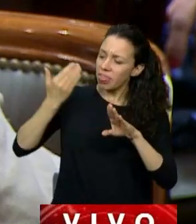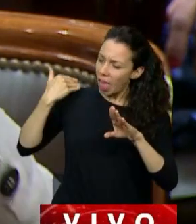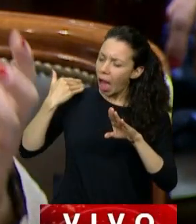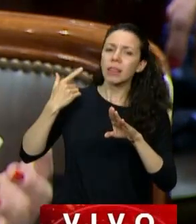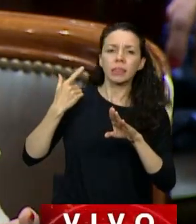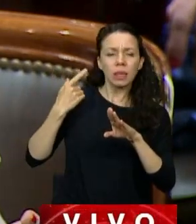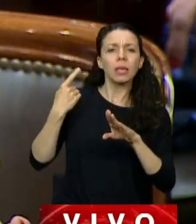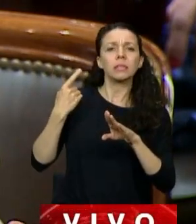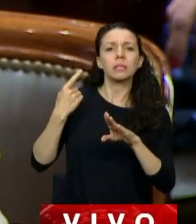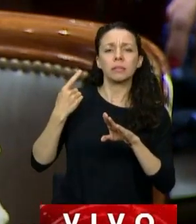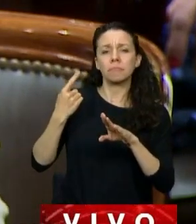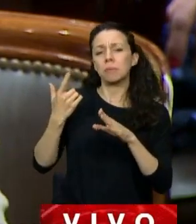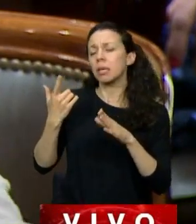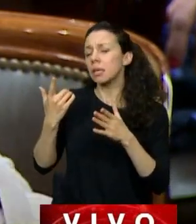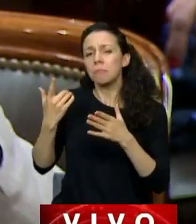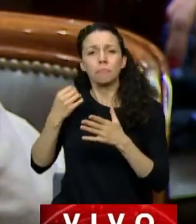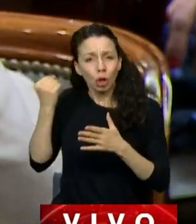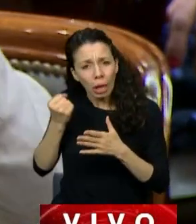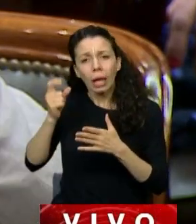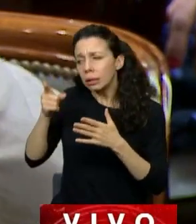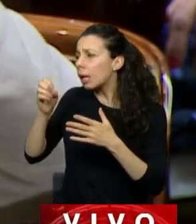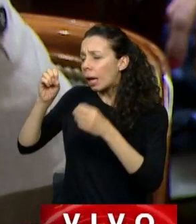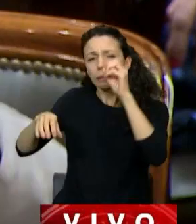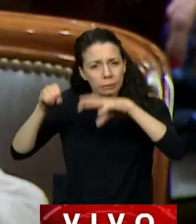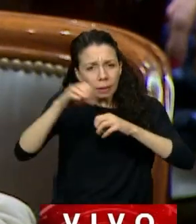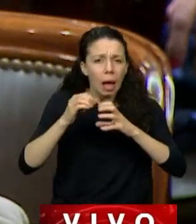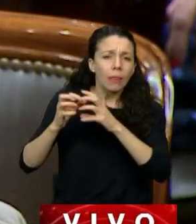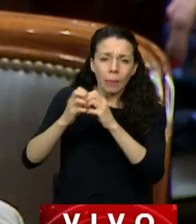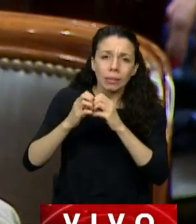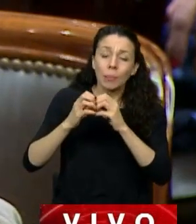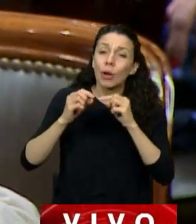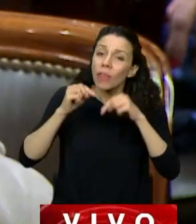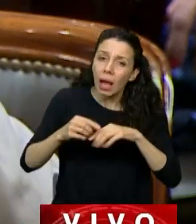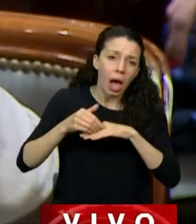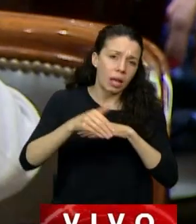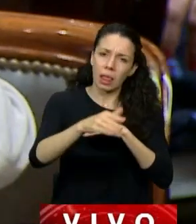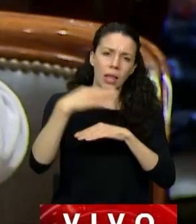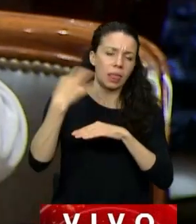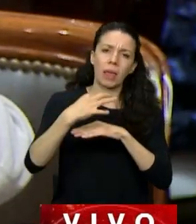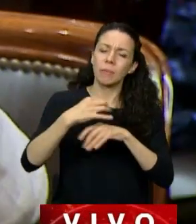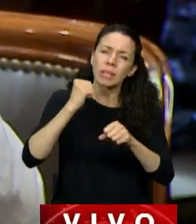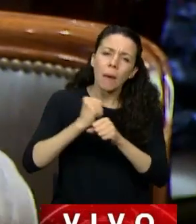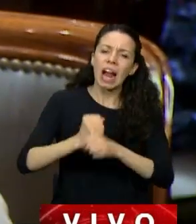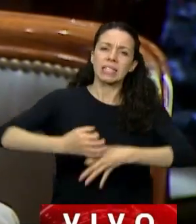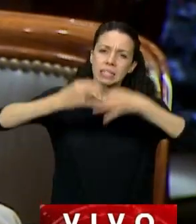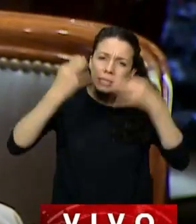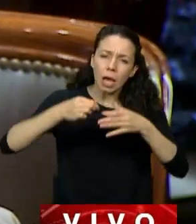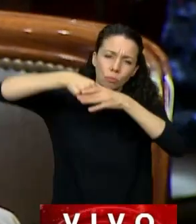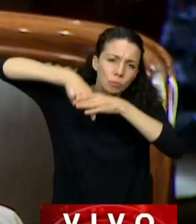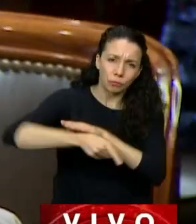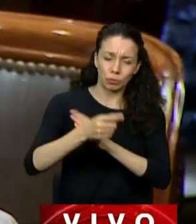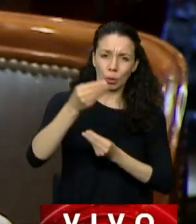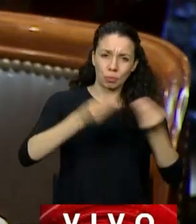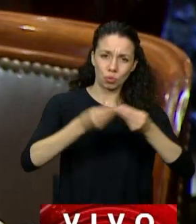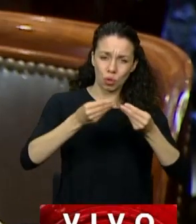valoramos la presencia de estos funcionarios tiene que ser un piso de acá en adelante. ¿Y por qué lo digo? Porque